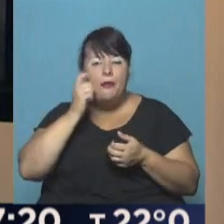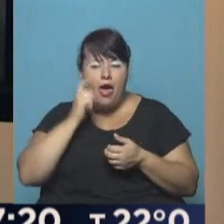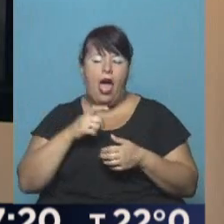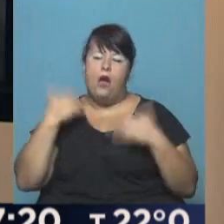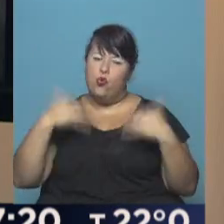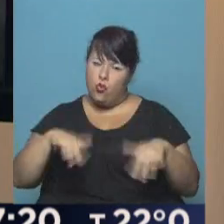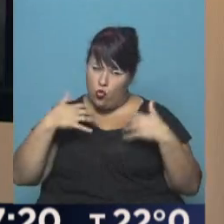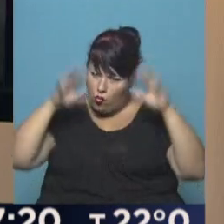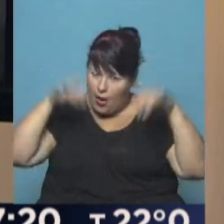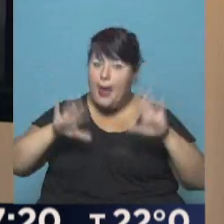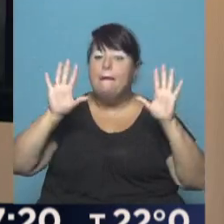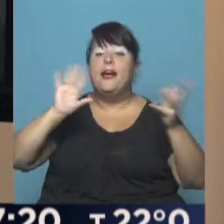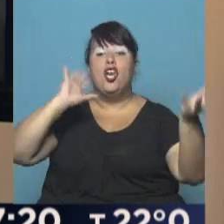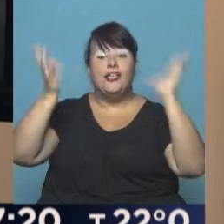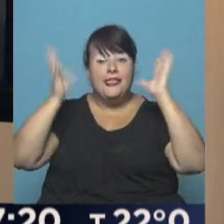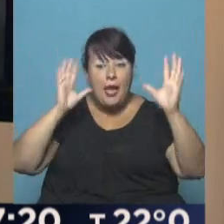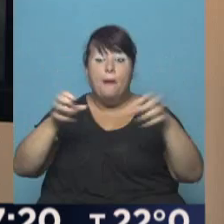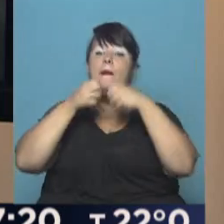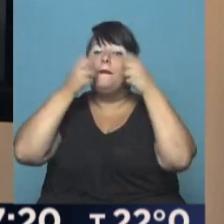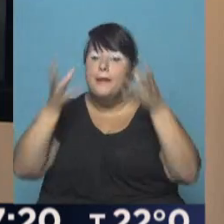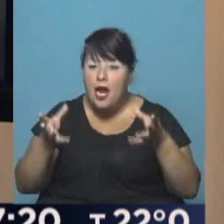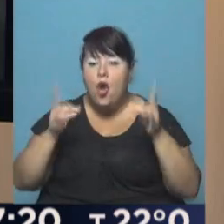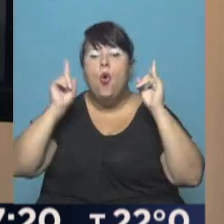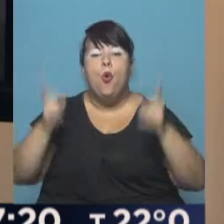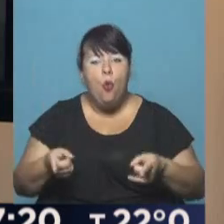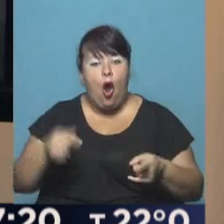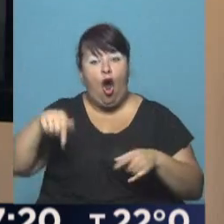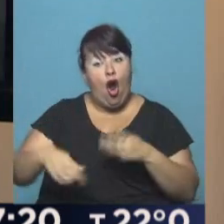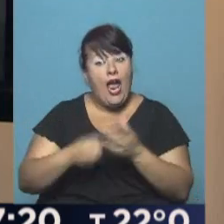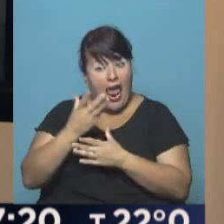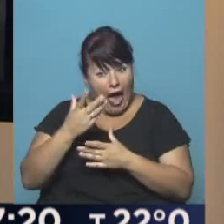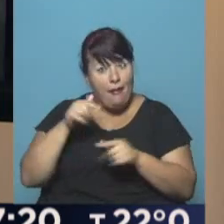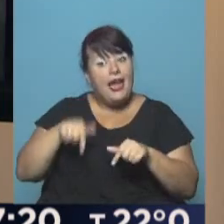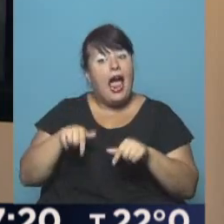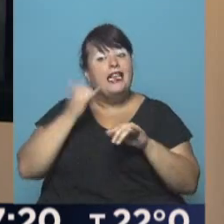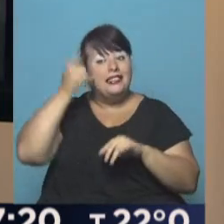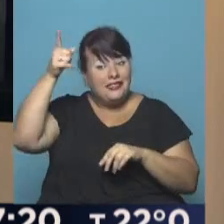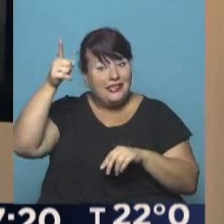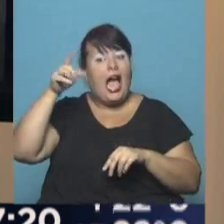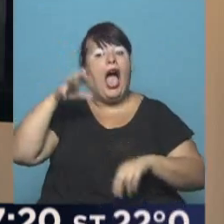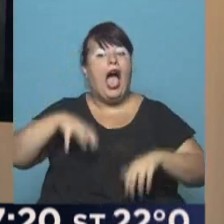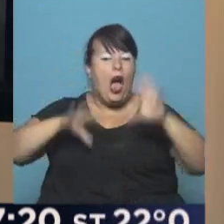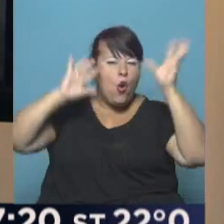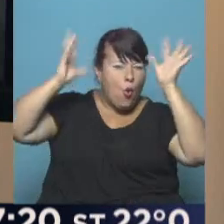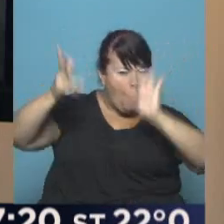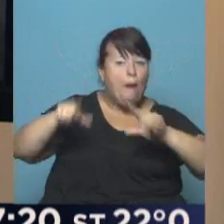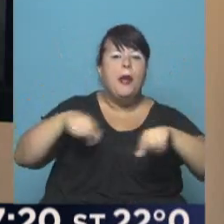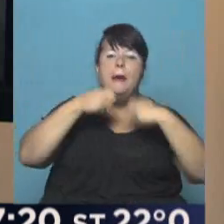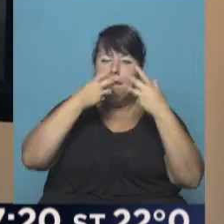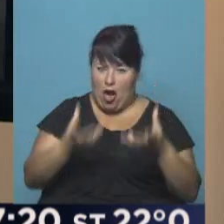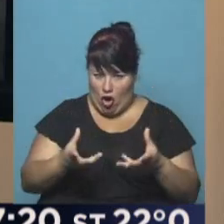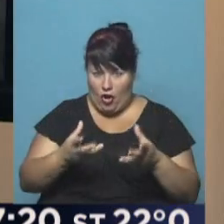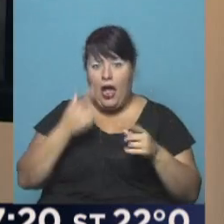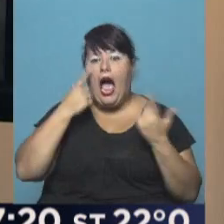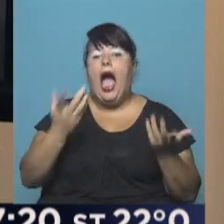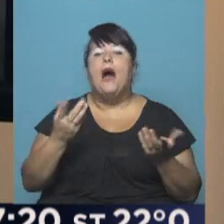sufrido muchísimo, pero el pronóstico es alentador, a pesar que esta mañana está comenzando con bastante nubosidad. Vamos